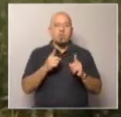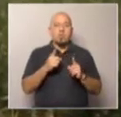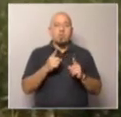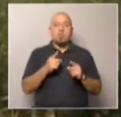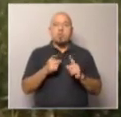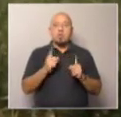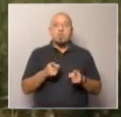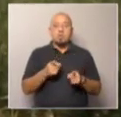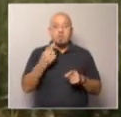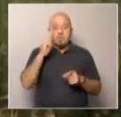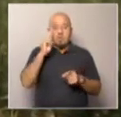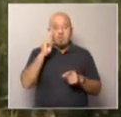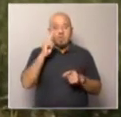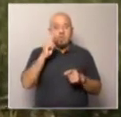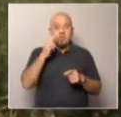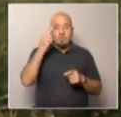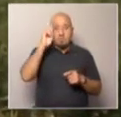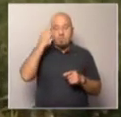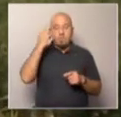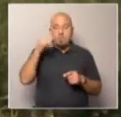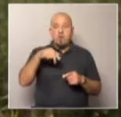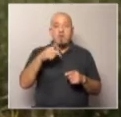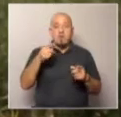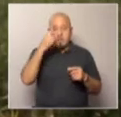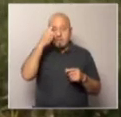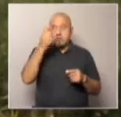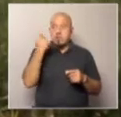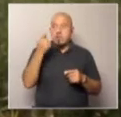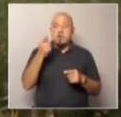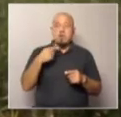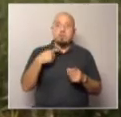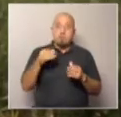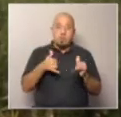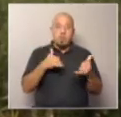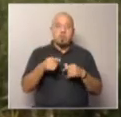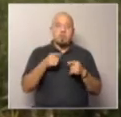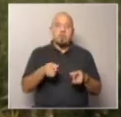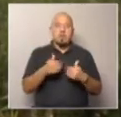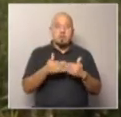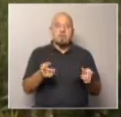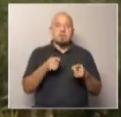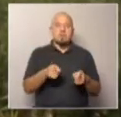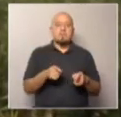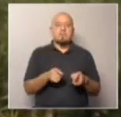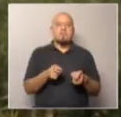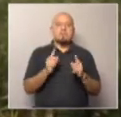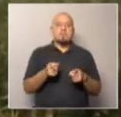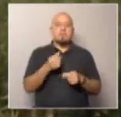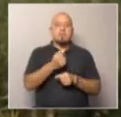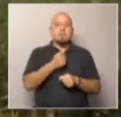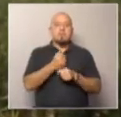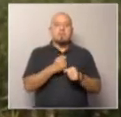otros también en el fútbol internacional. Bueno, tenemos la palabra de los vecinos impulsores de esta iniciativa, también